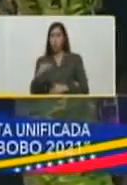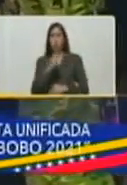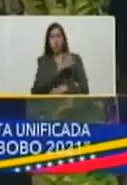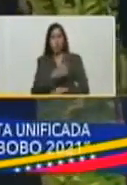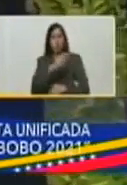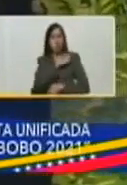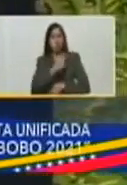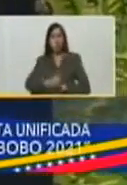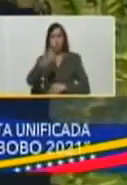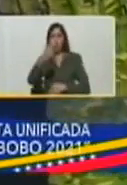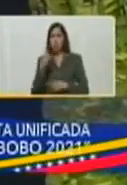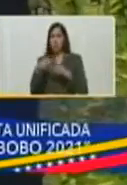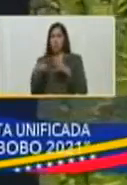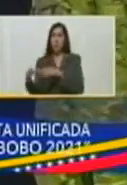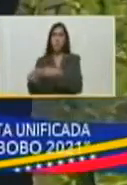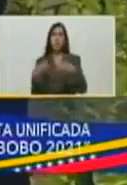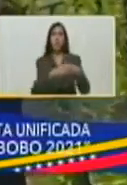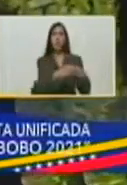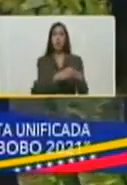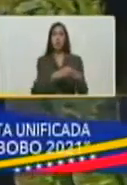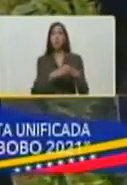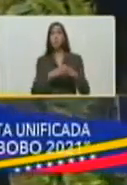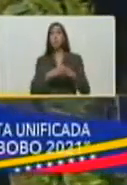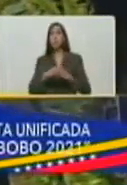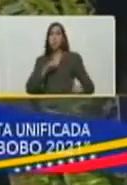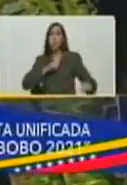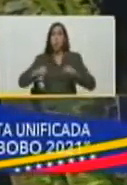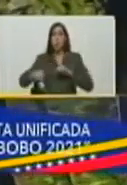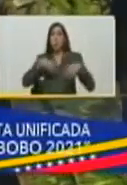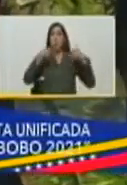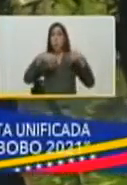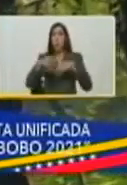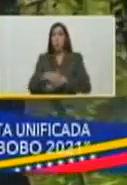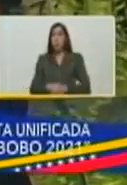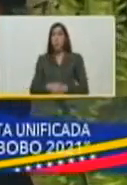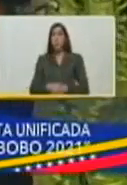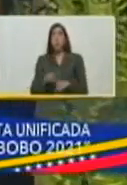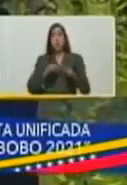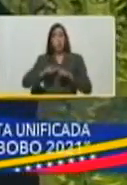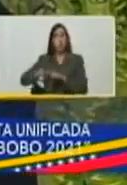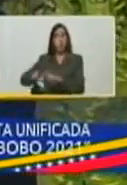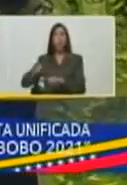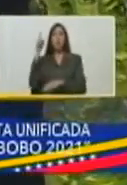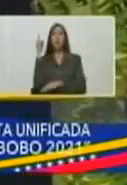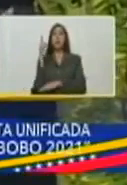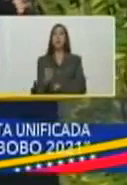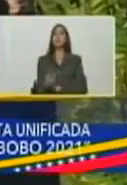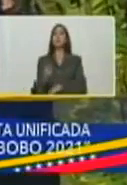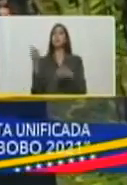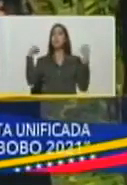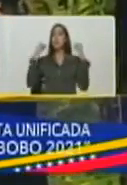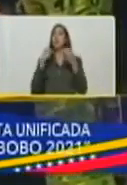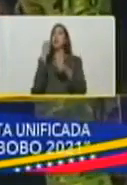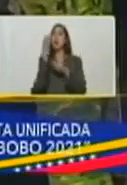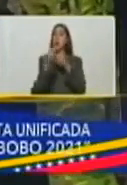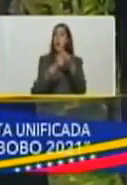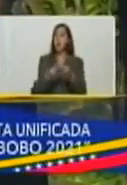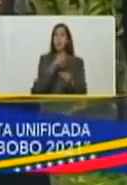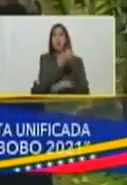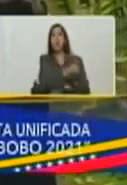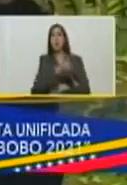SODI de Redi. Hicimos la movilización a las diferentes áreas encomendadas para la operación o las